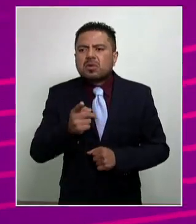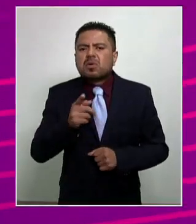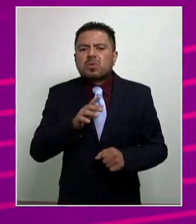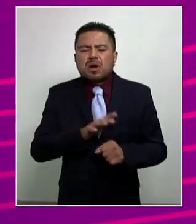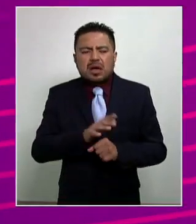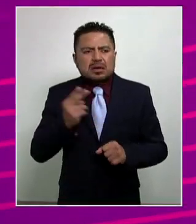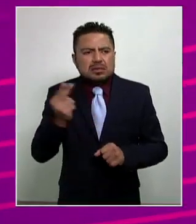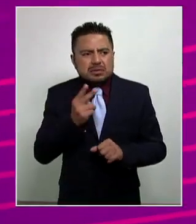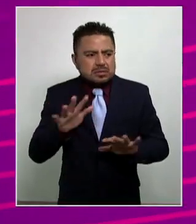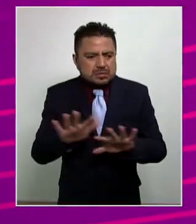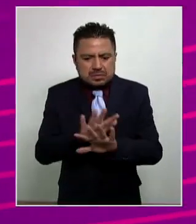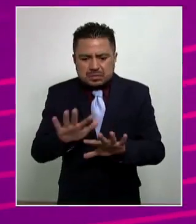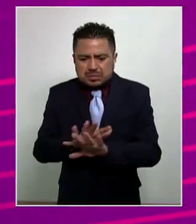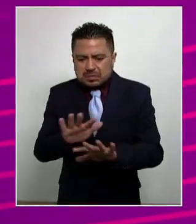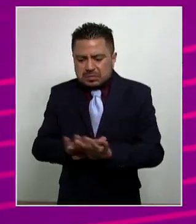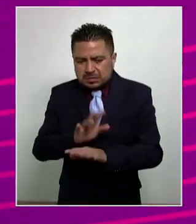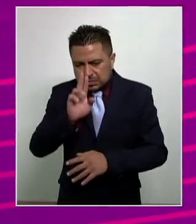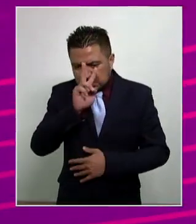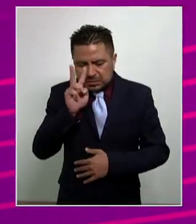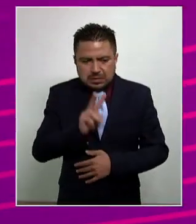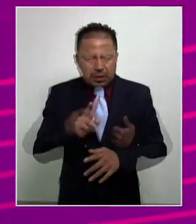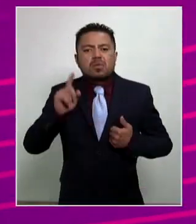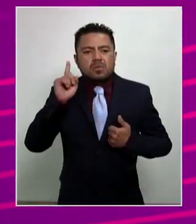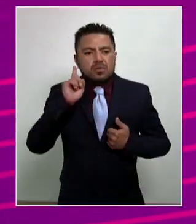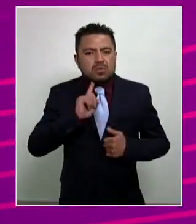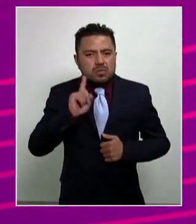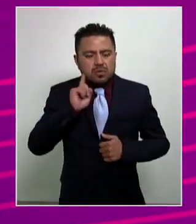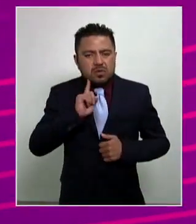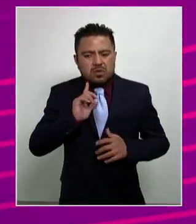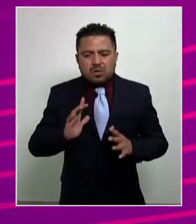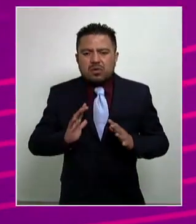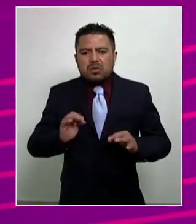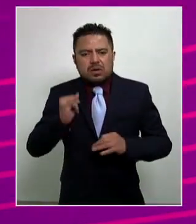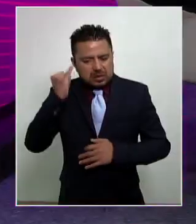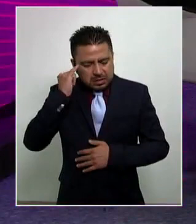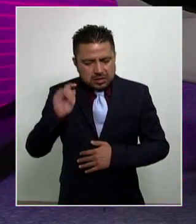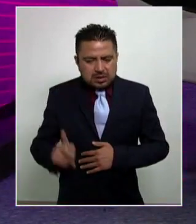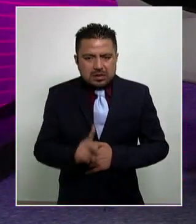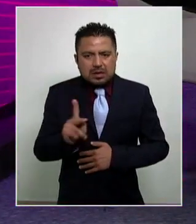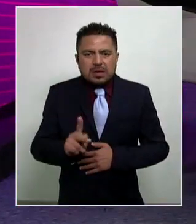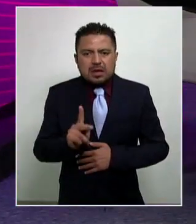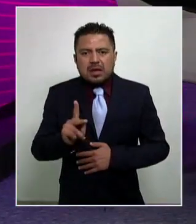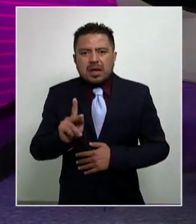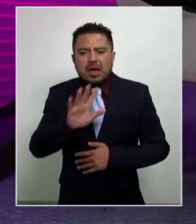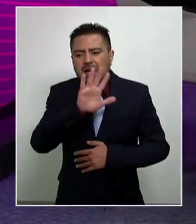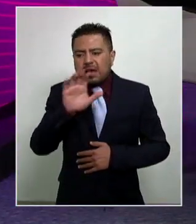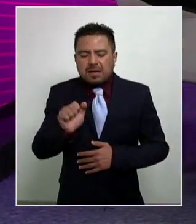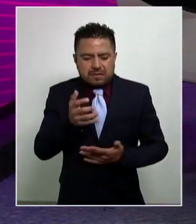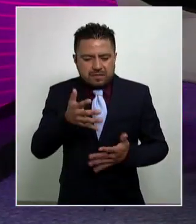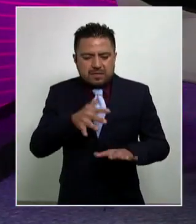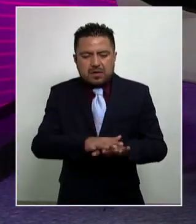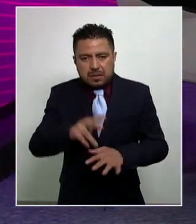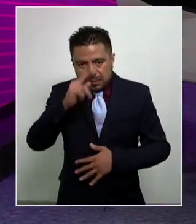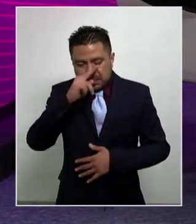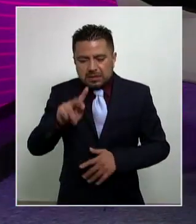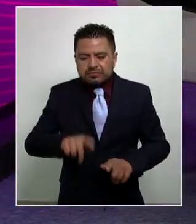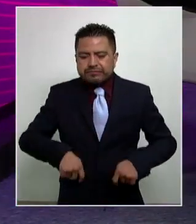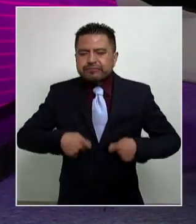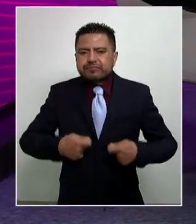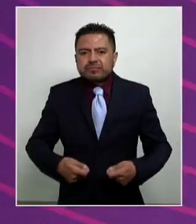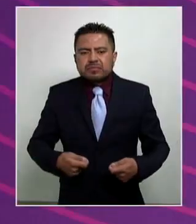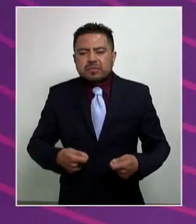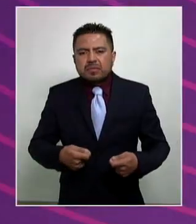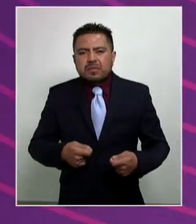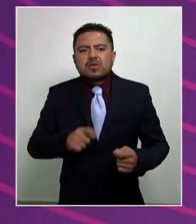vivir una mujer joven, una mujer de origen indígena, afro-mexicana, afrodescendiente?